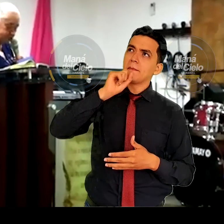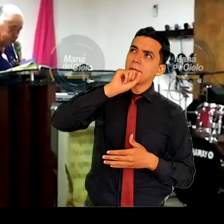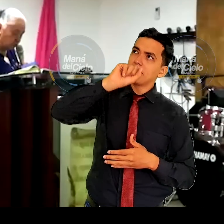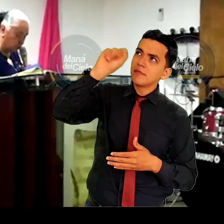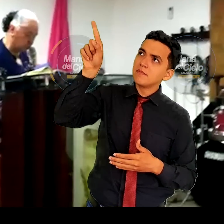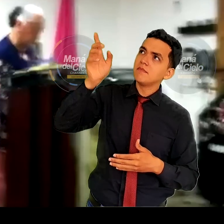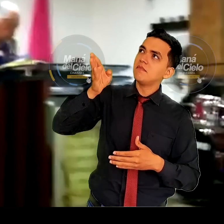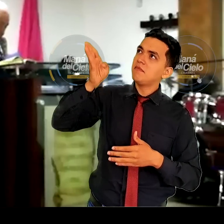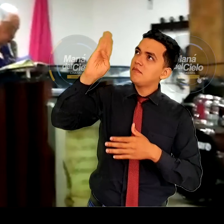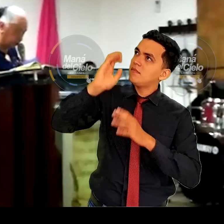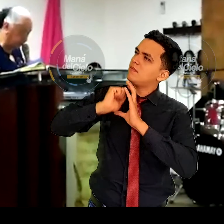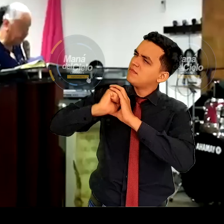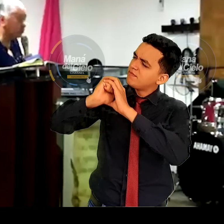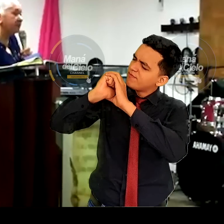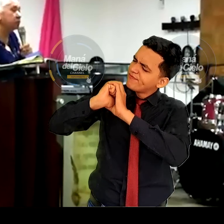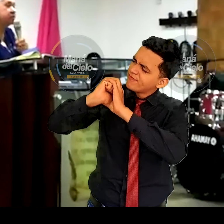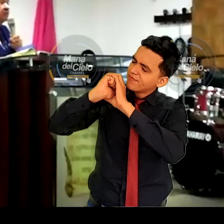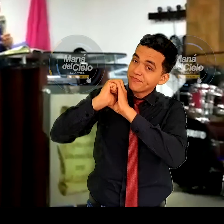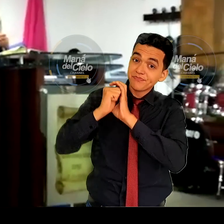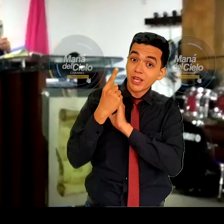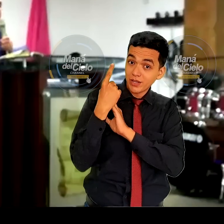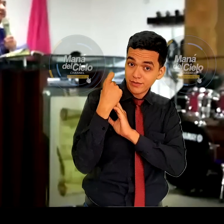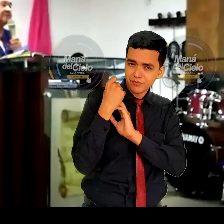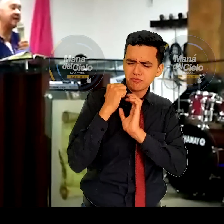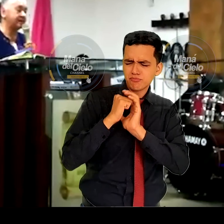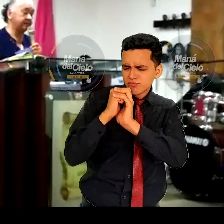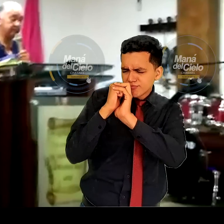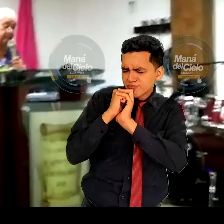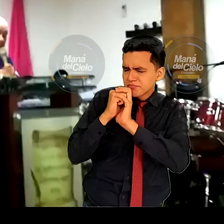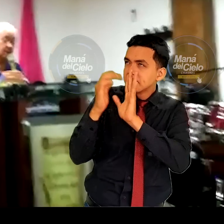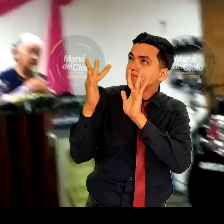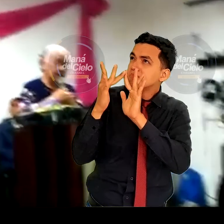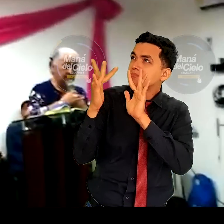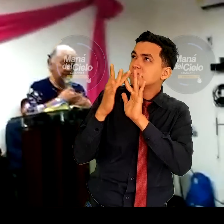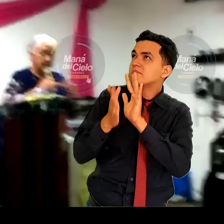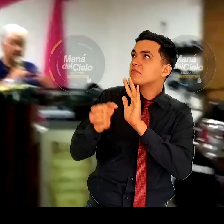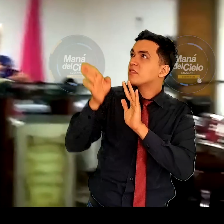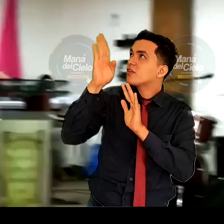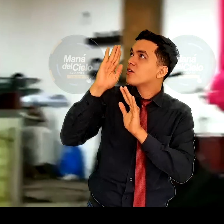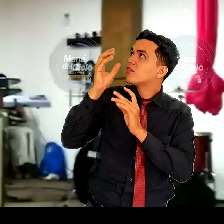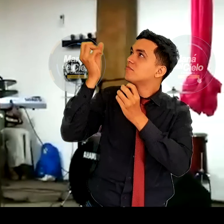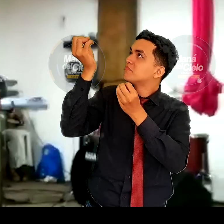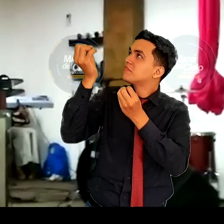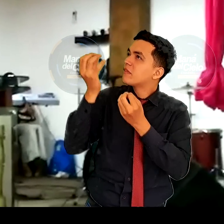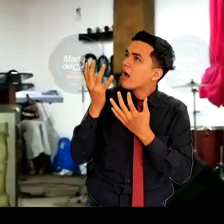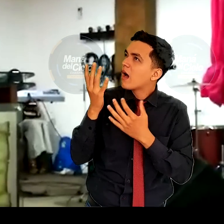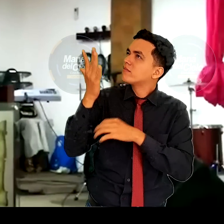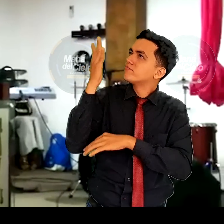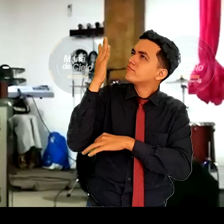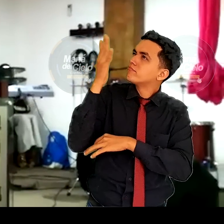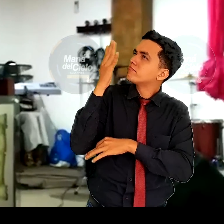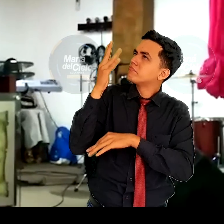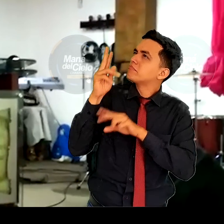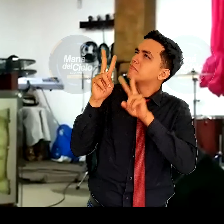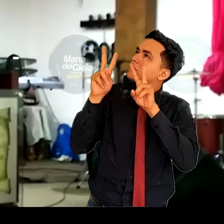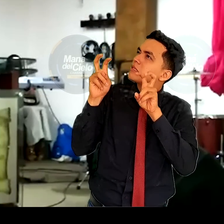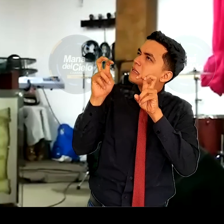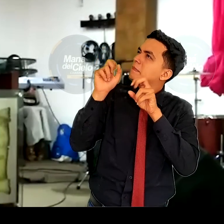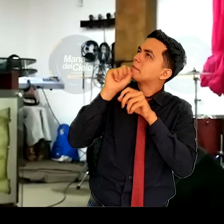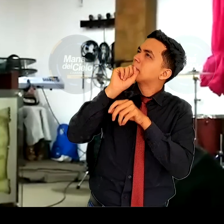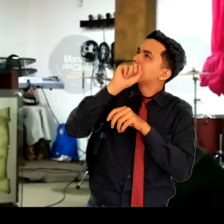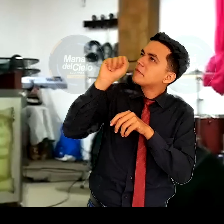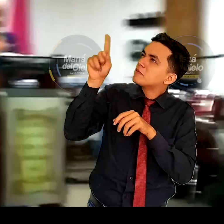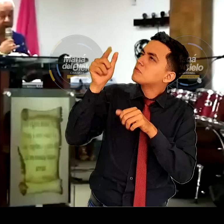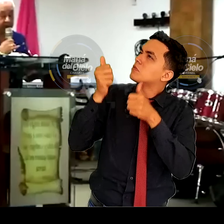conectada con el Señor y pidiéndole a Dios que me regalara un mensaje para esta noche, porque vamos a